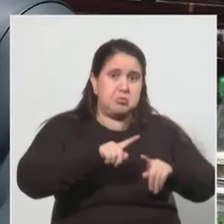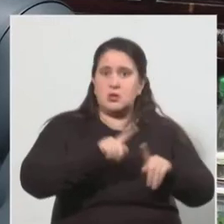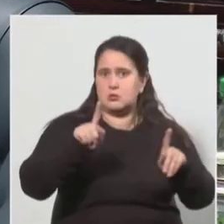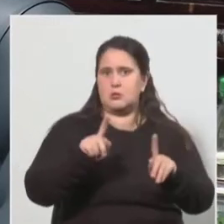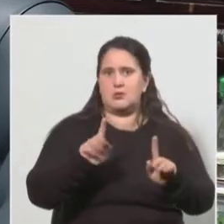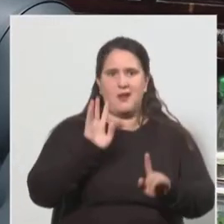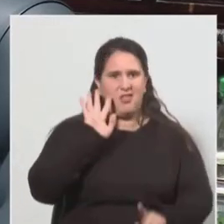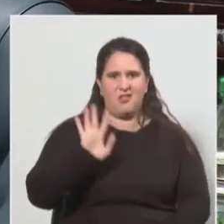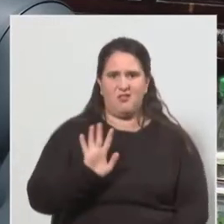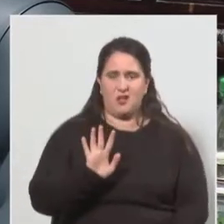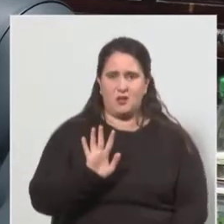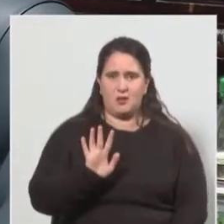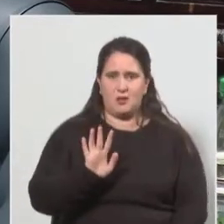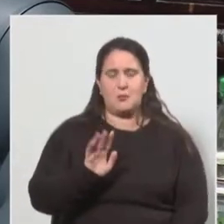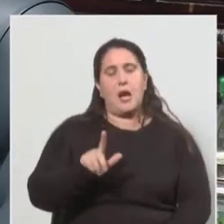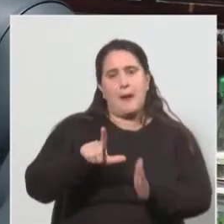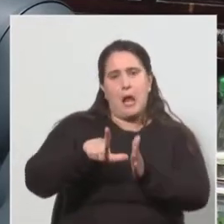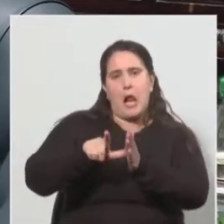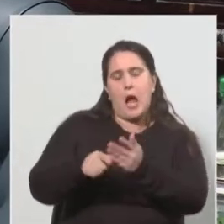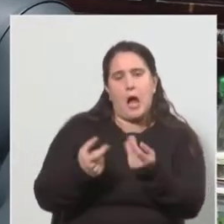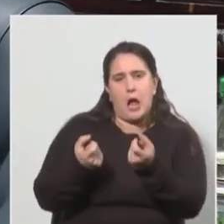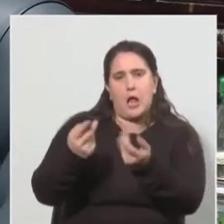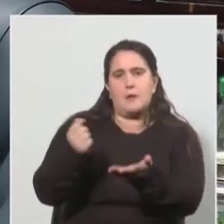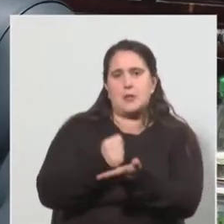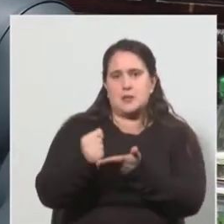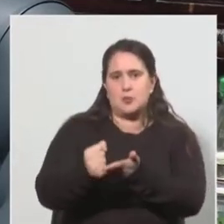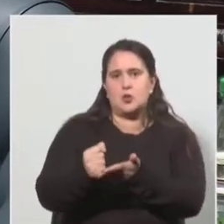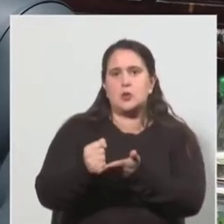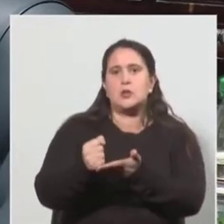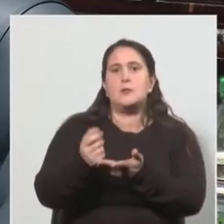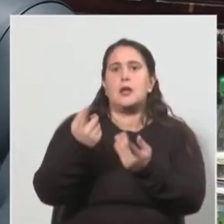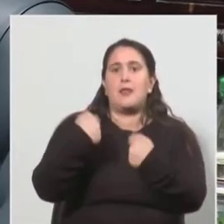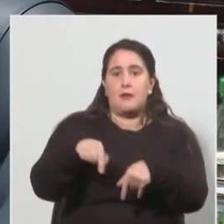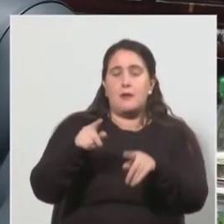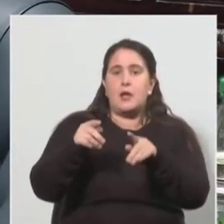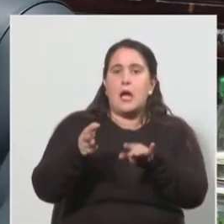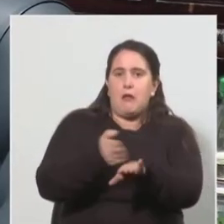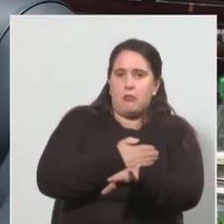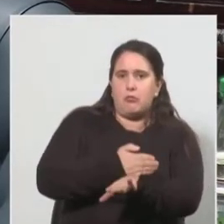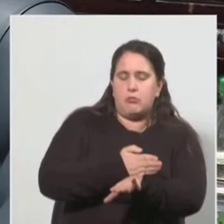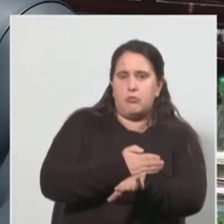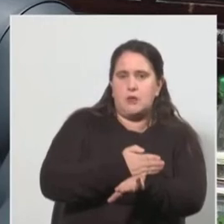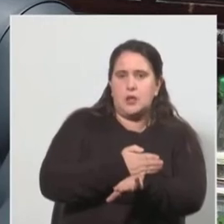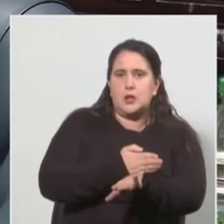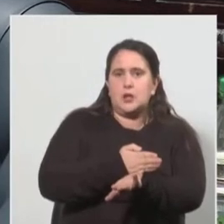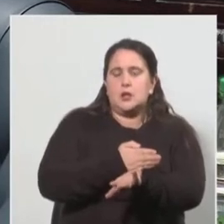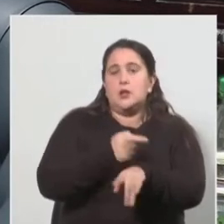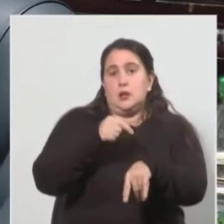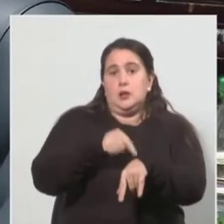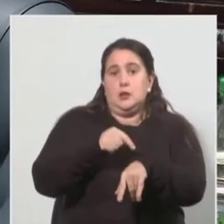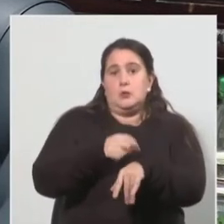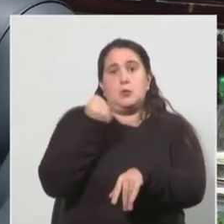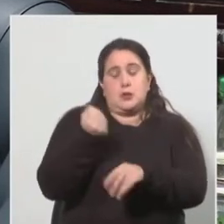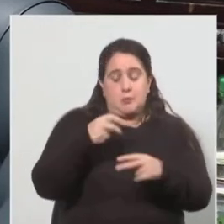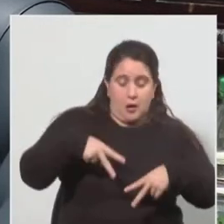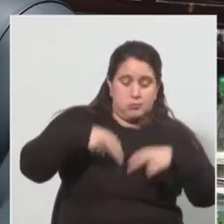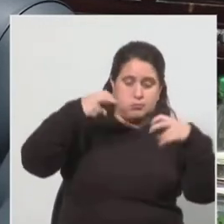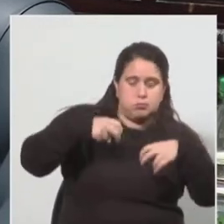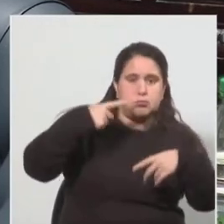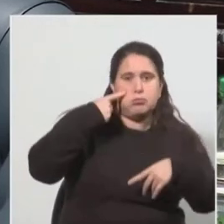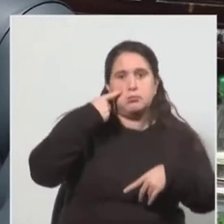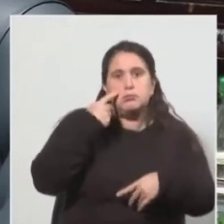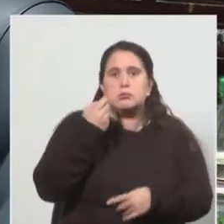retrasar la emisión del pasaporte, retrasarla en términos de que había que haberse tomado más tiempo para su